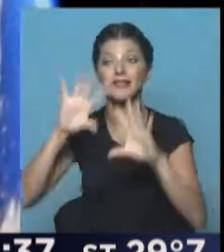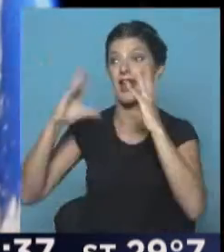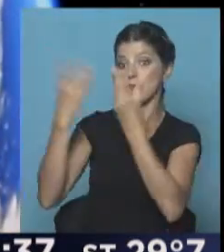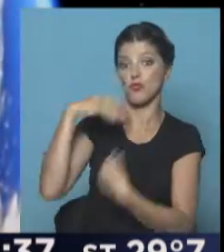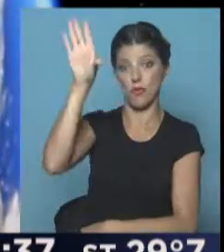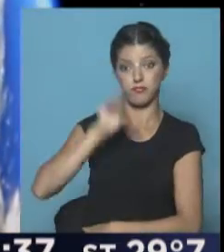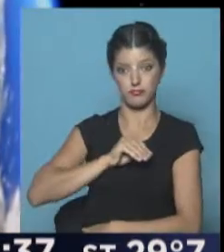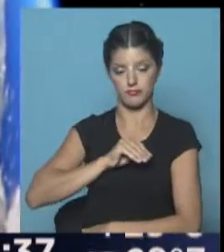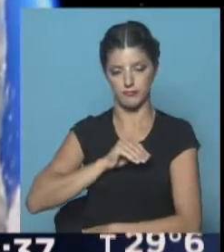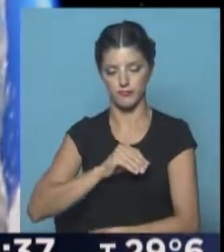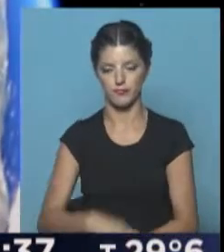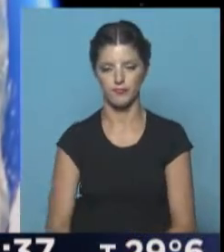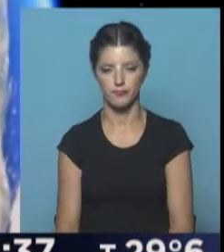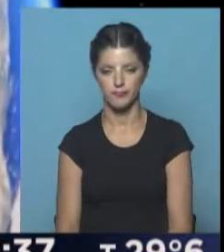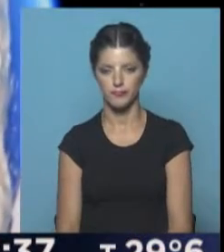global.